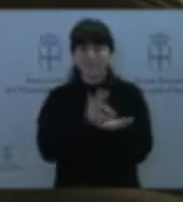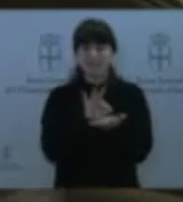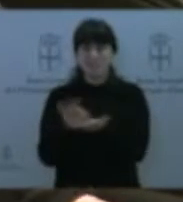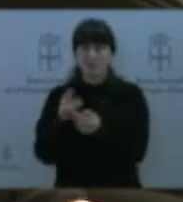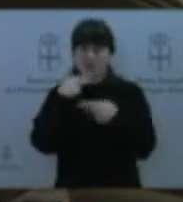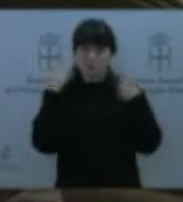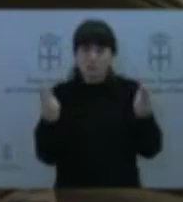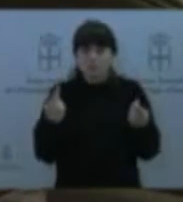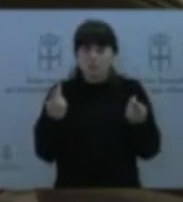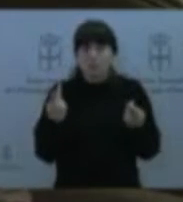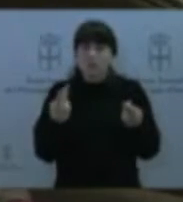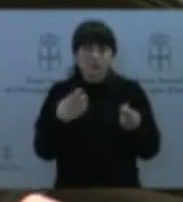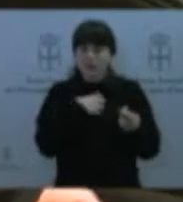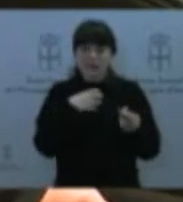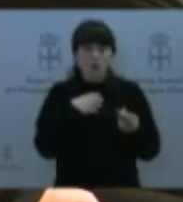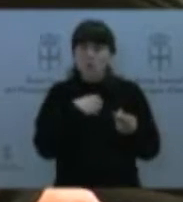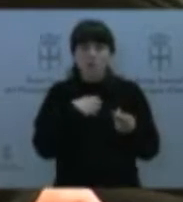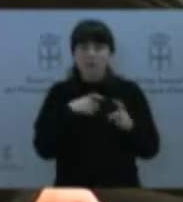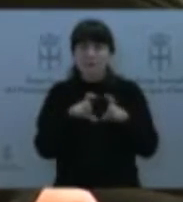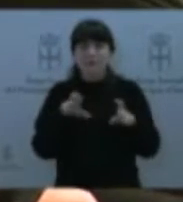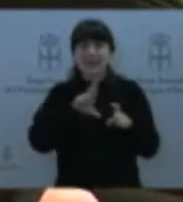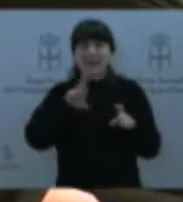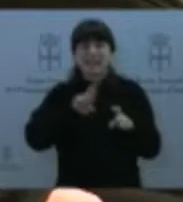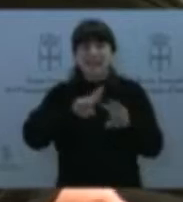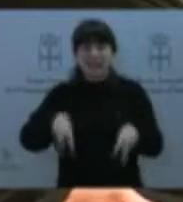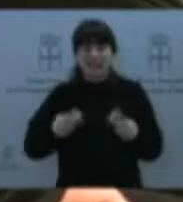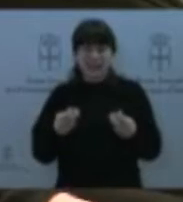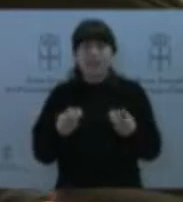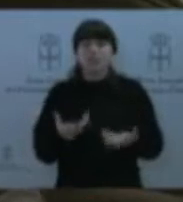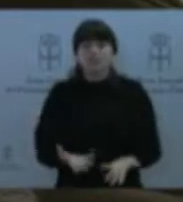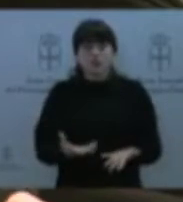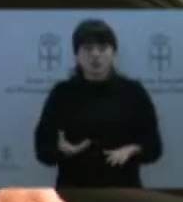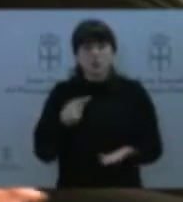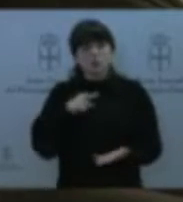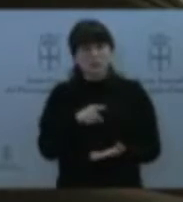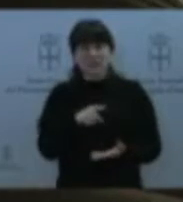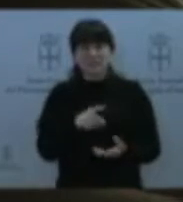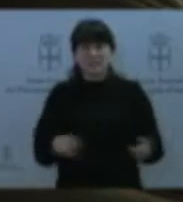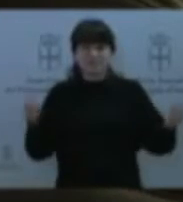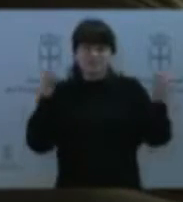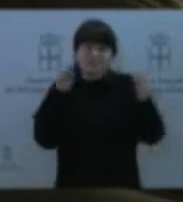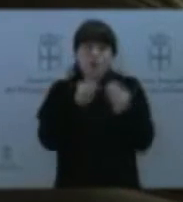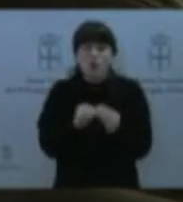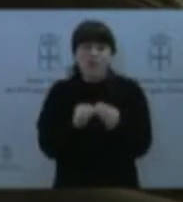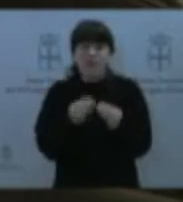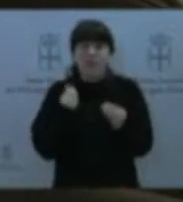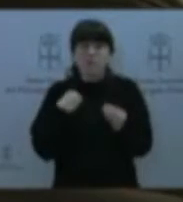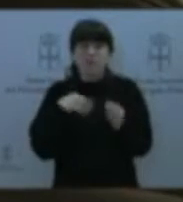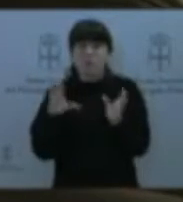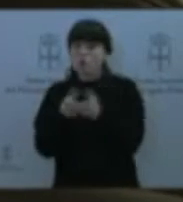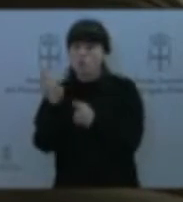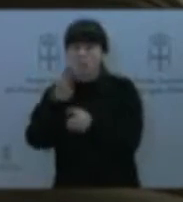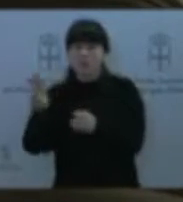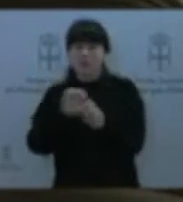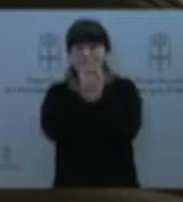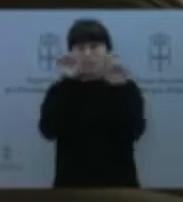Recrea. ¿Coinciden ustedes con una forma de gestionar que es la misma que tiene el Partido Popular? Unos van más a prisa, otros van más despacio, pero los